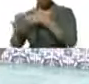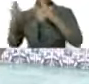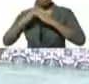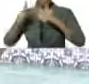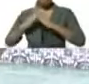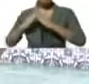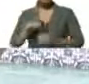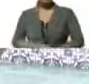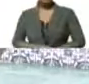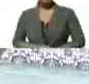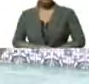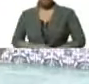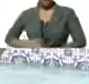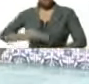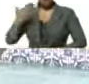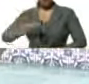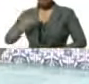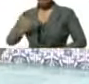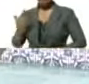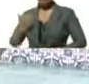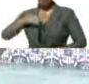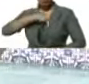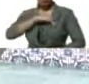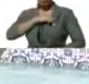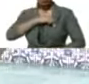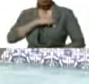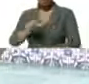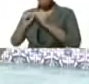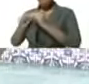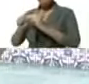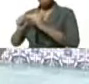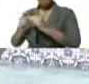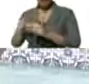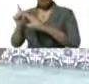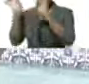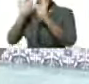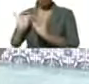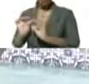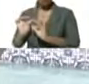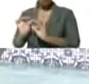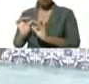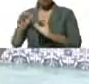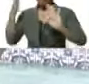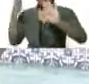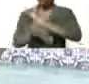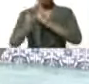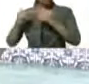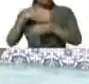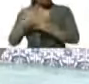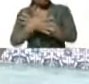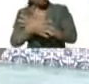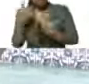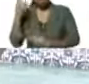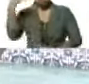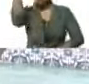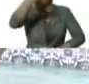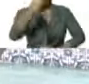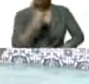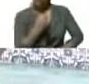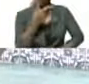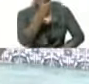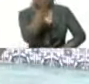casas, es muy importante que nosotros mantengamos estas medidas. Y sobre todo que la juventud, si ustedes